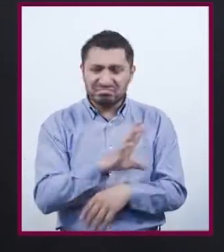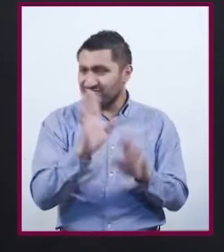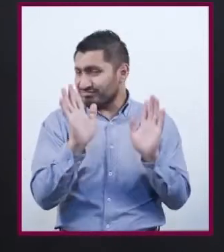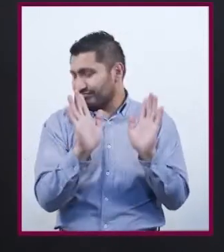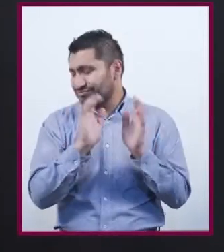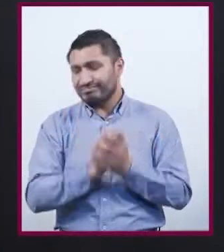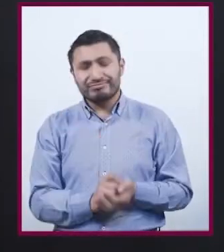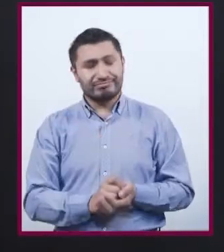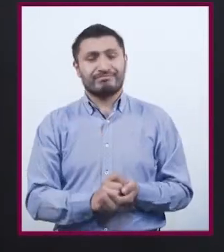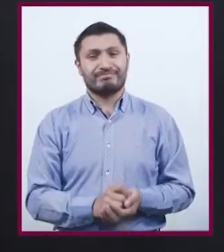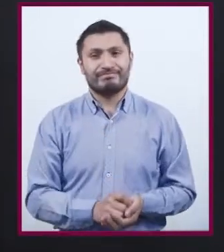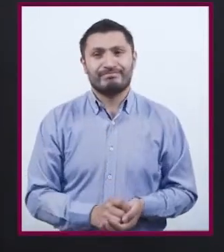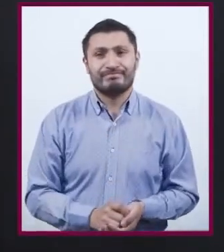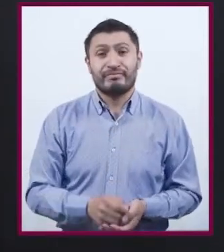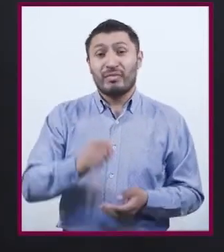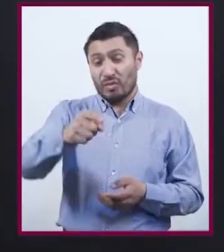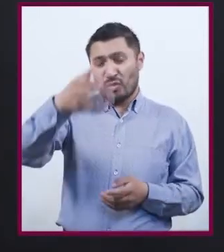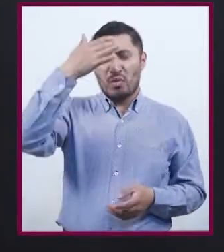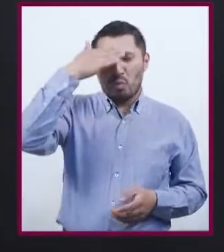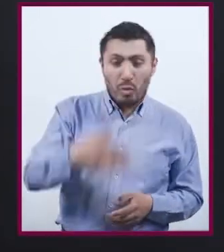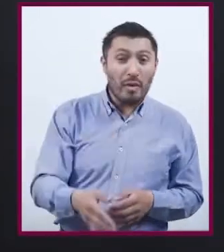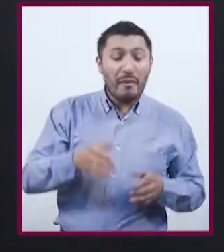lápida con alguna leyenda particular.